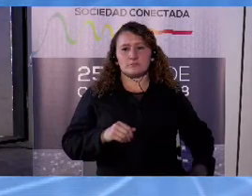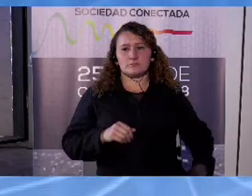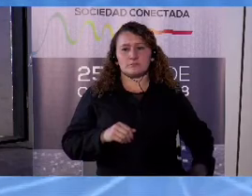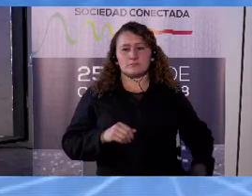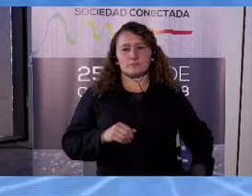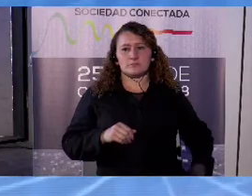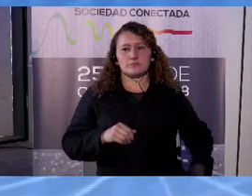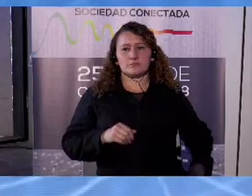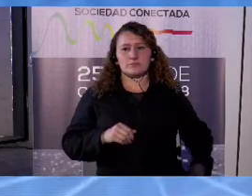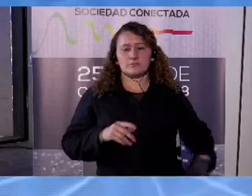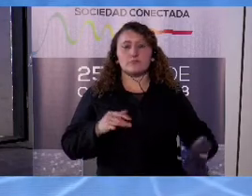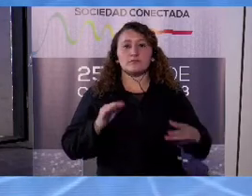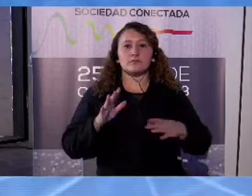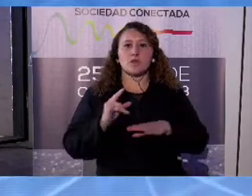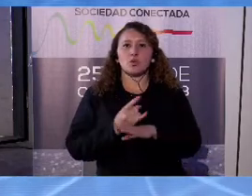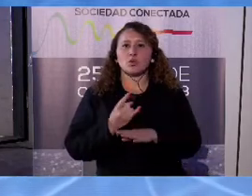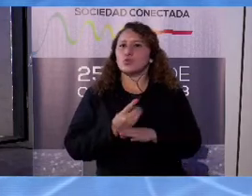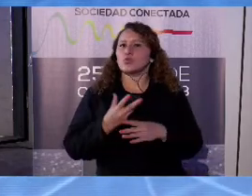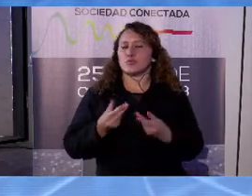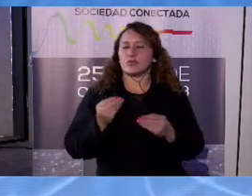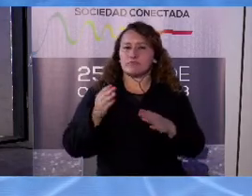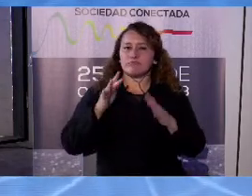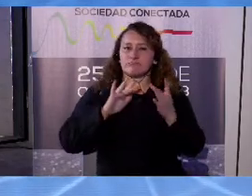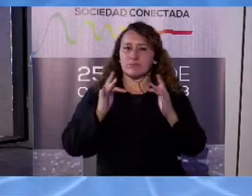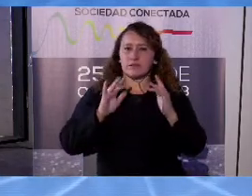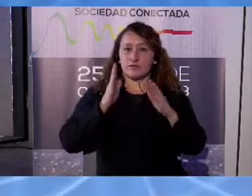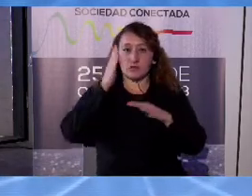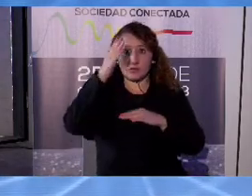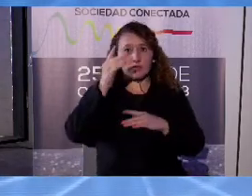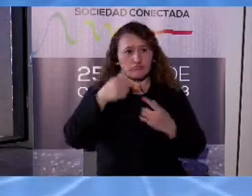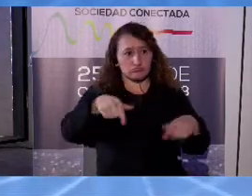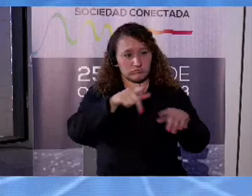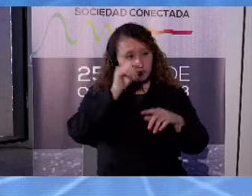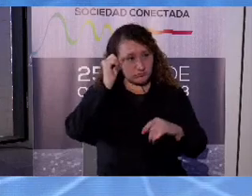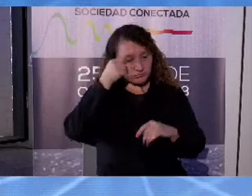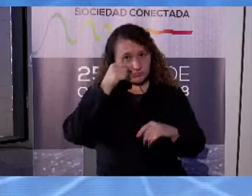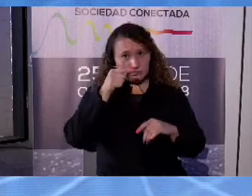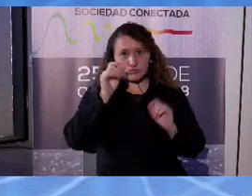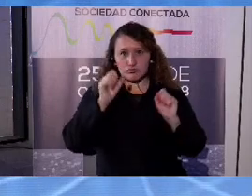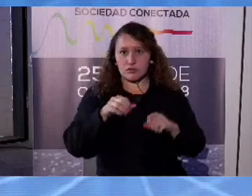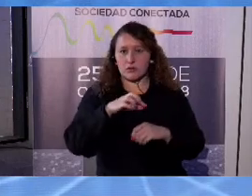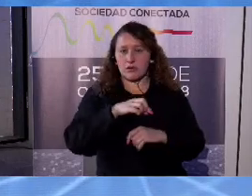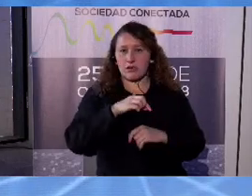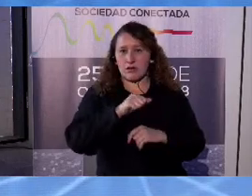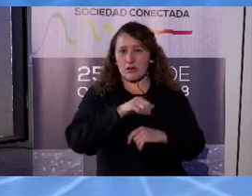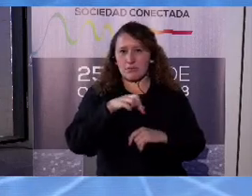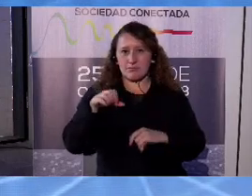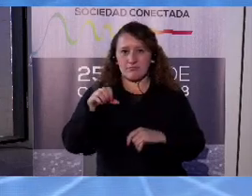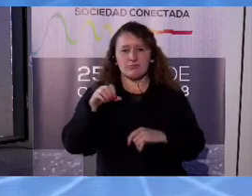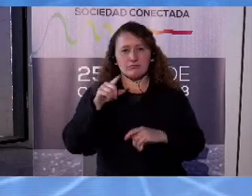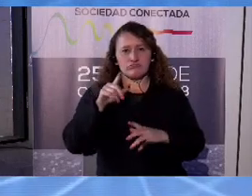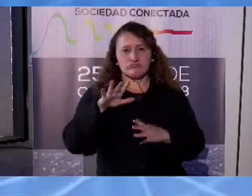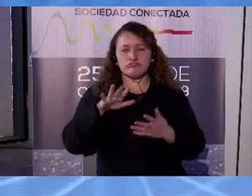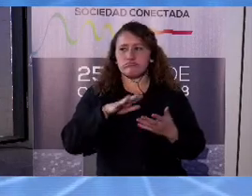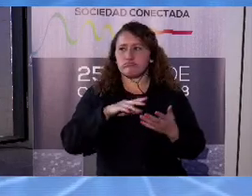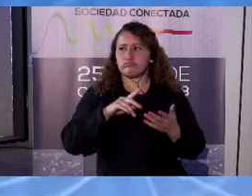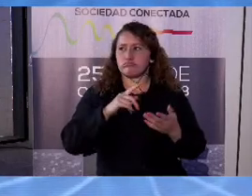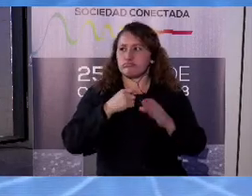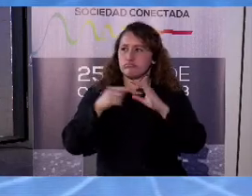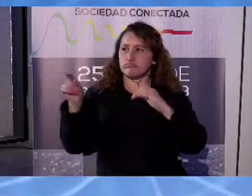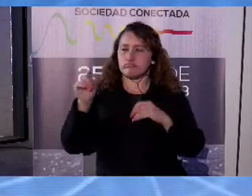redes futuras Recuerden que pueden enviar sus preguntas a través de interactua